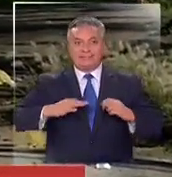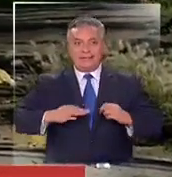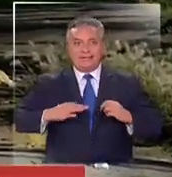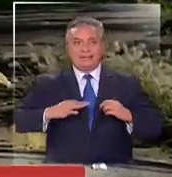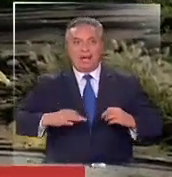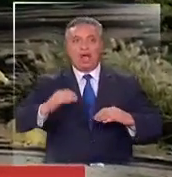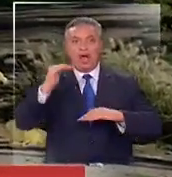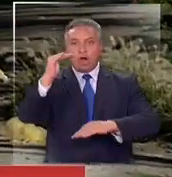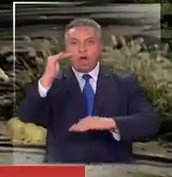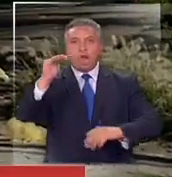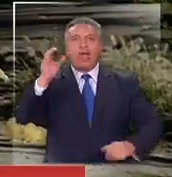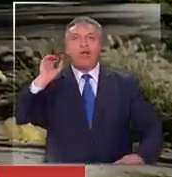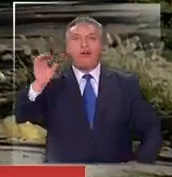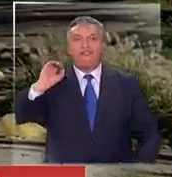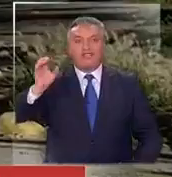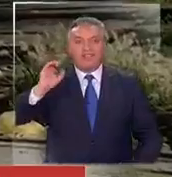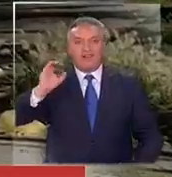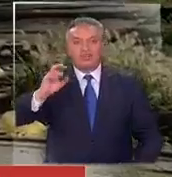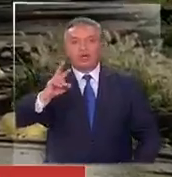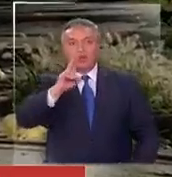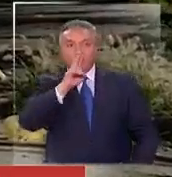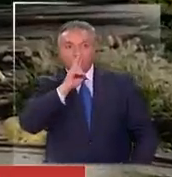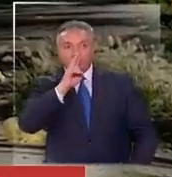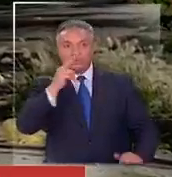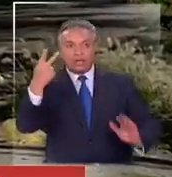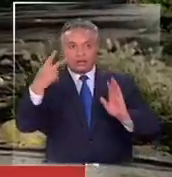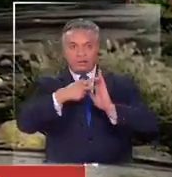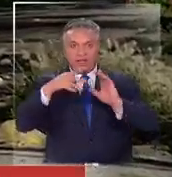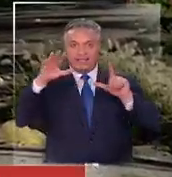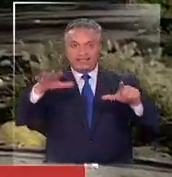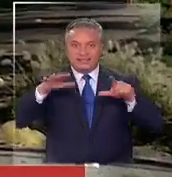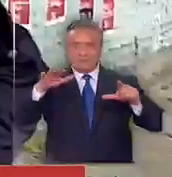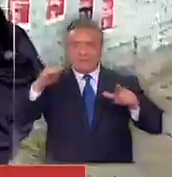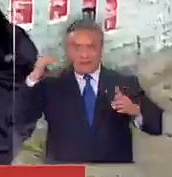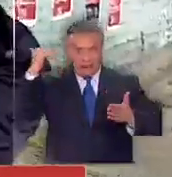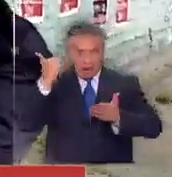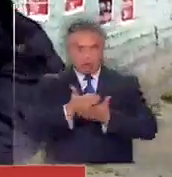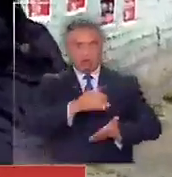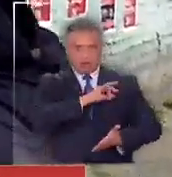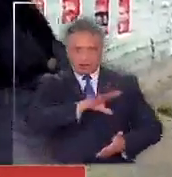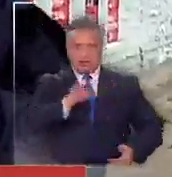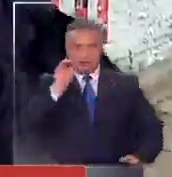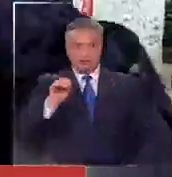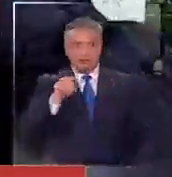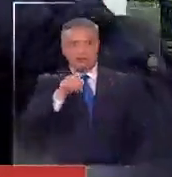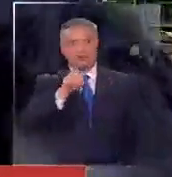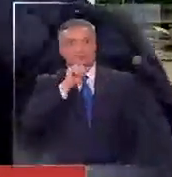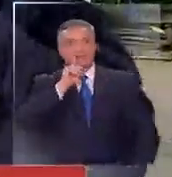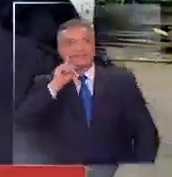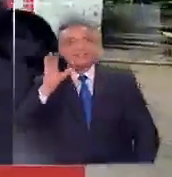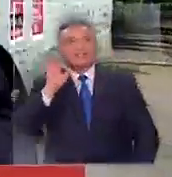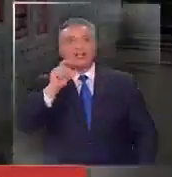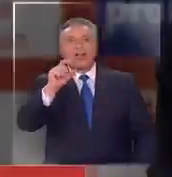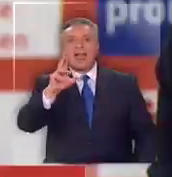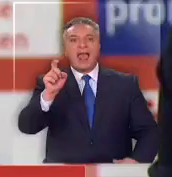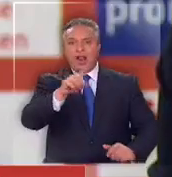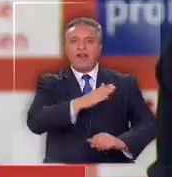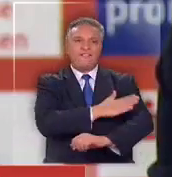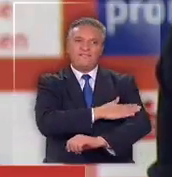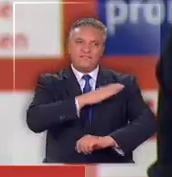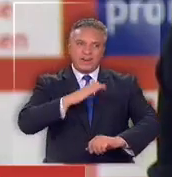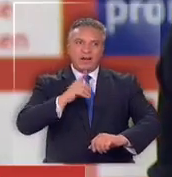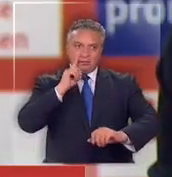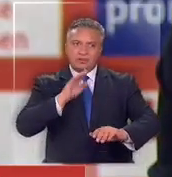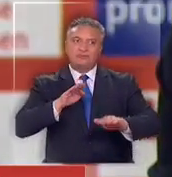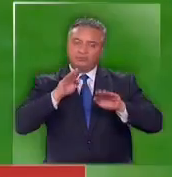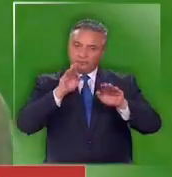Copa Confederaciones Rusia 2017, campeón Chile. Es que el tío Carlos tiene la fe intacta, ha seguido los pasos del nano, como